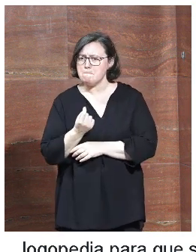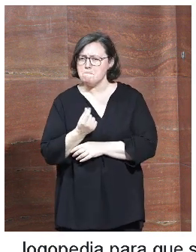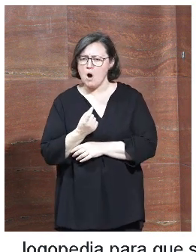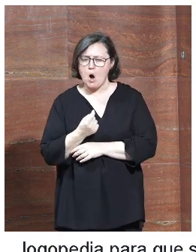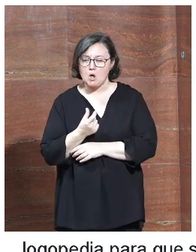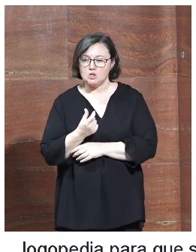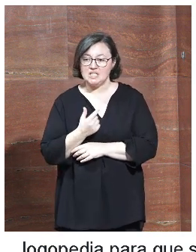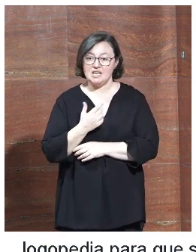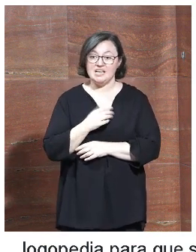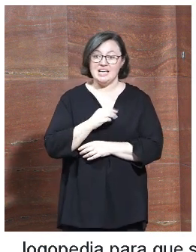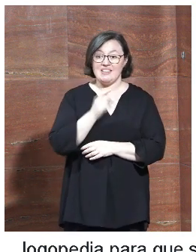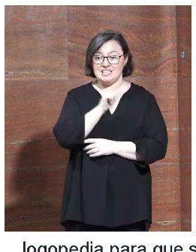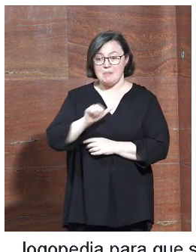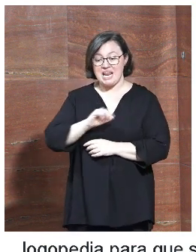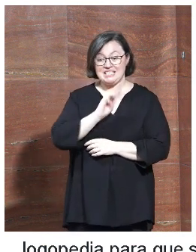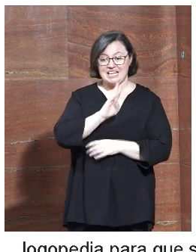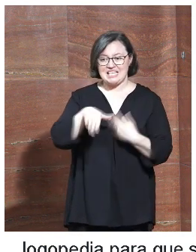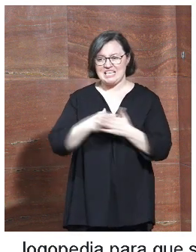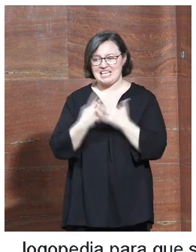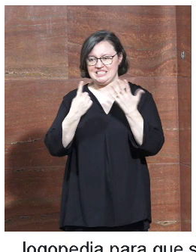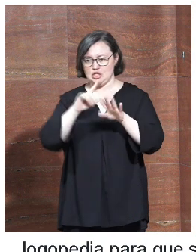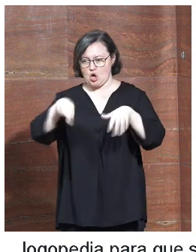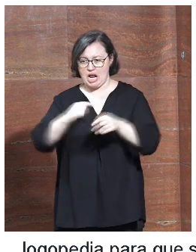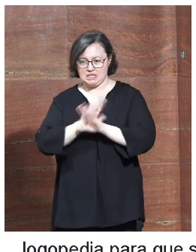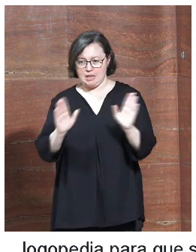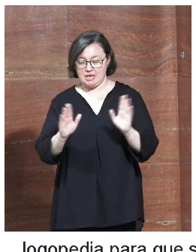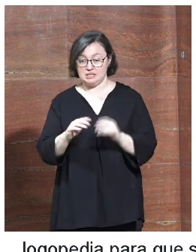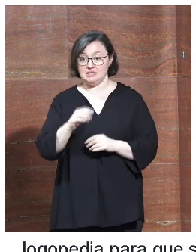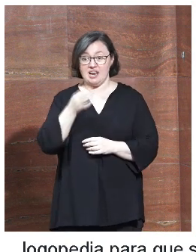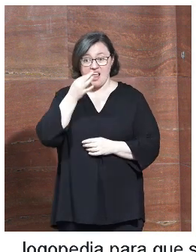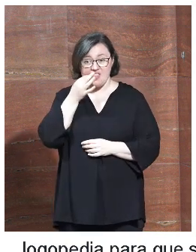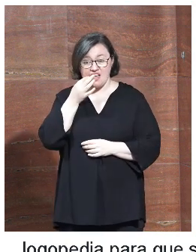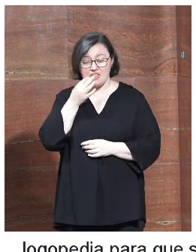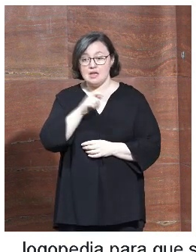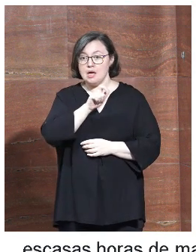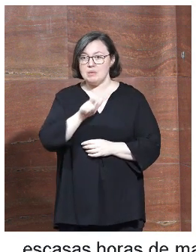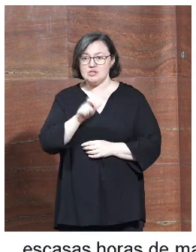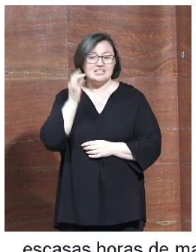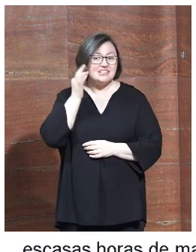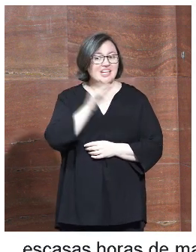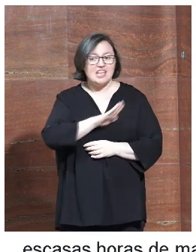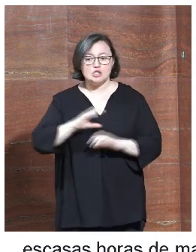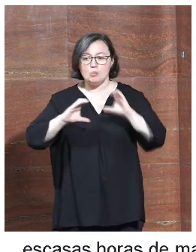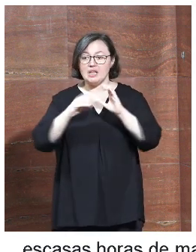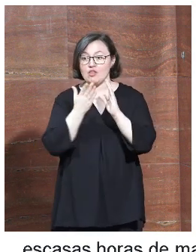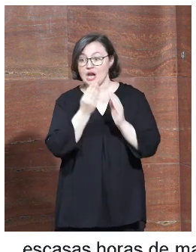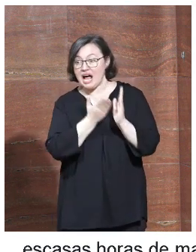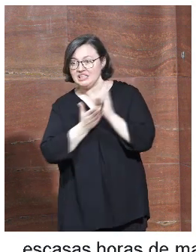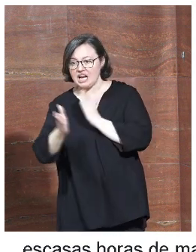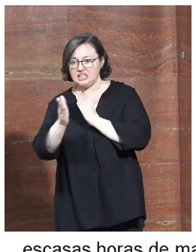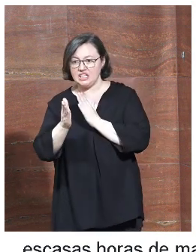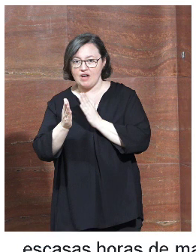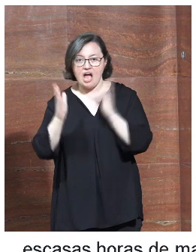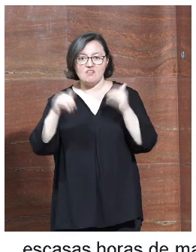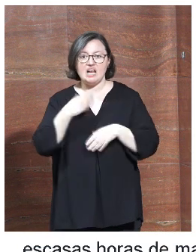que van de 3 a 6 horas, la realidad es que las personas que utilizan, las menores que utilizan comunicación alternativa se van a la